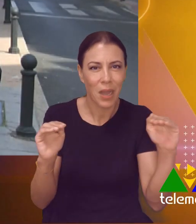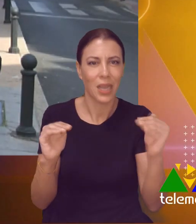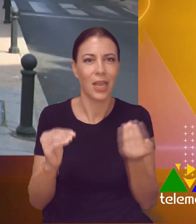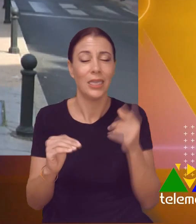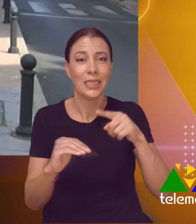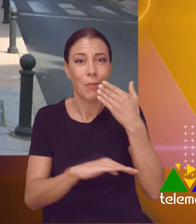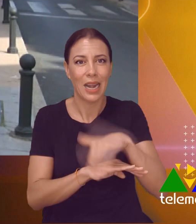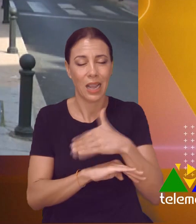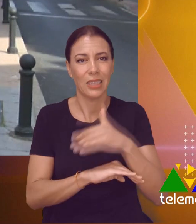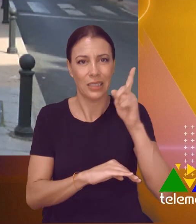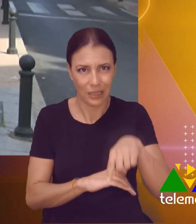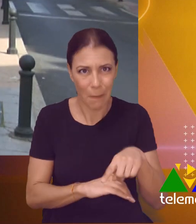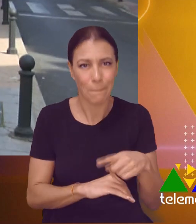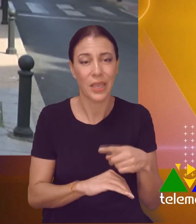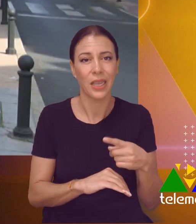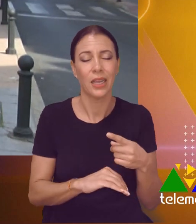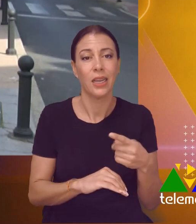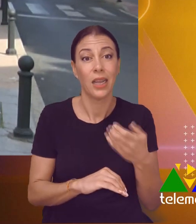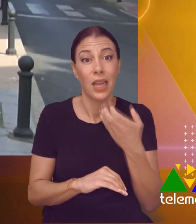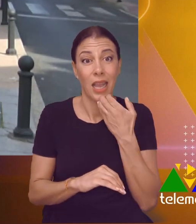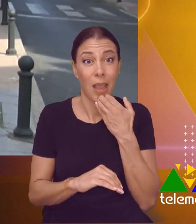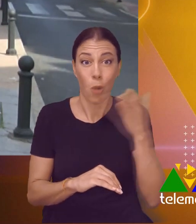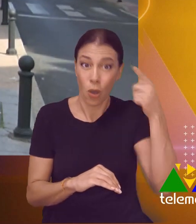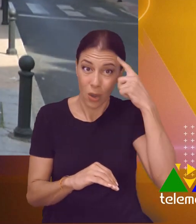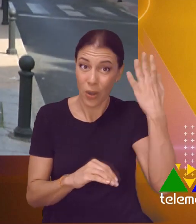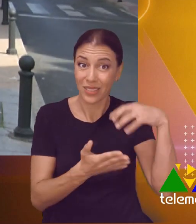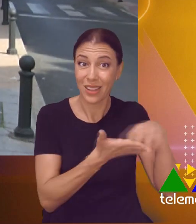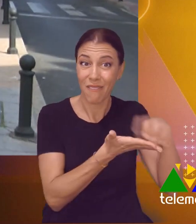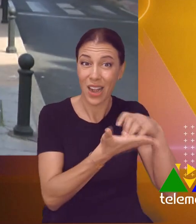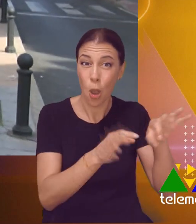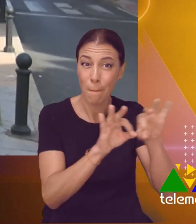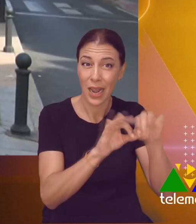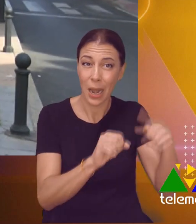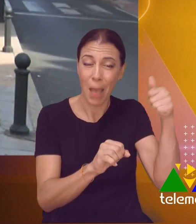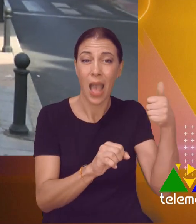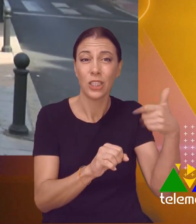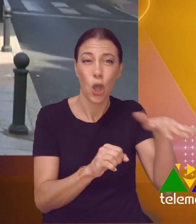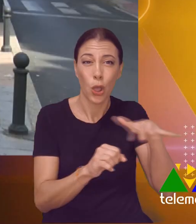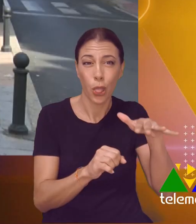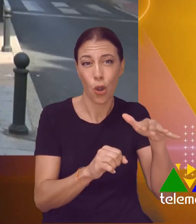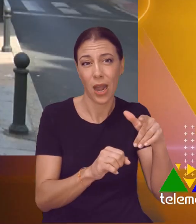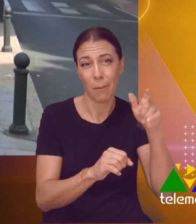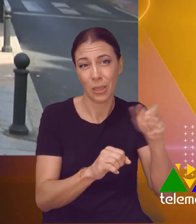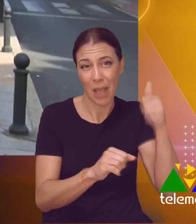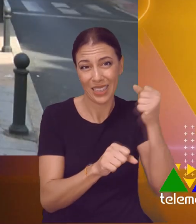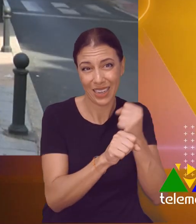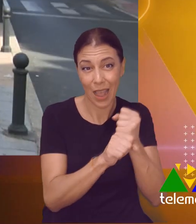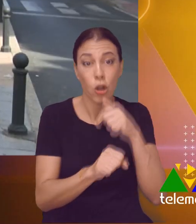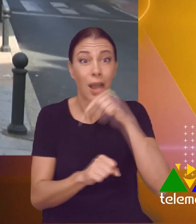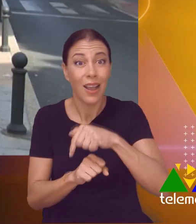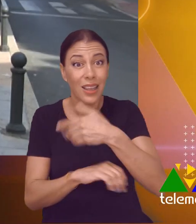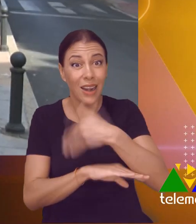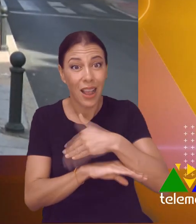también, mientras que el barrio de las Parragueras era una zona más popular, más de clases trabajadoras, la calle de Las Cañas se convirtió con el paso del tiempo